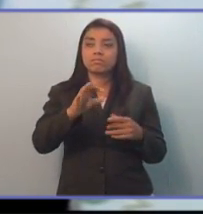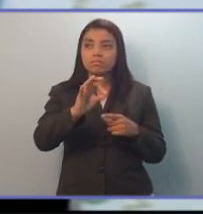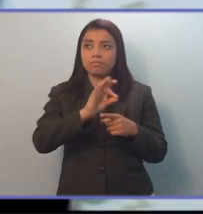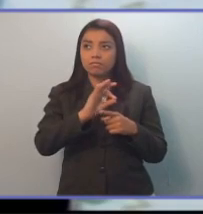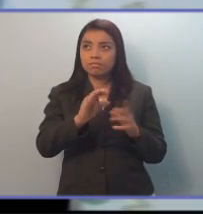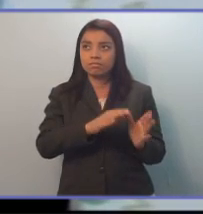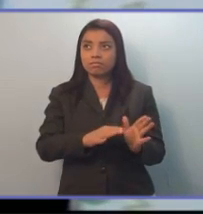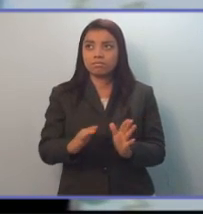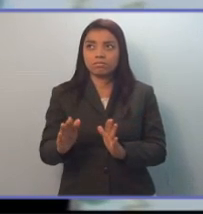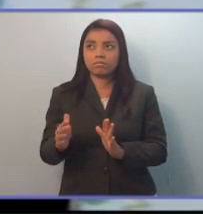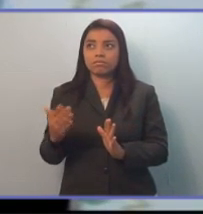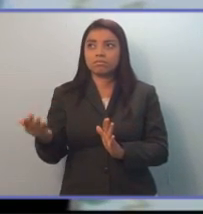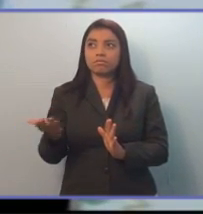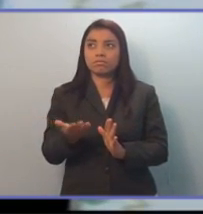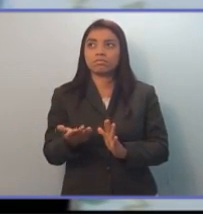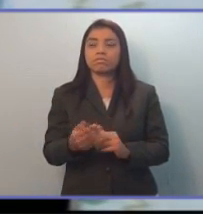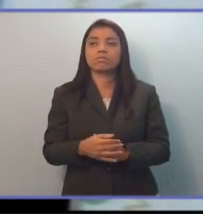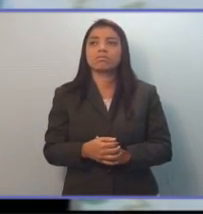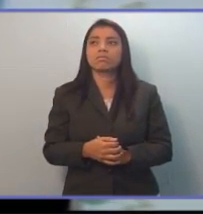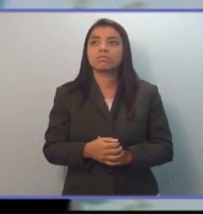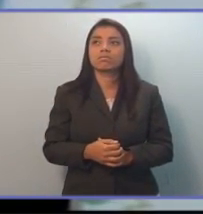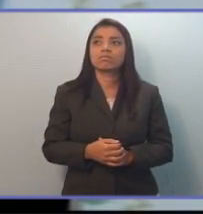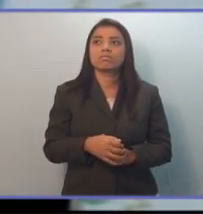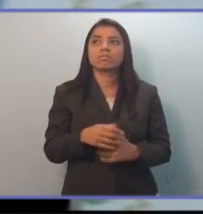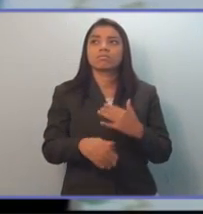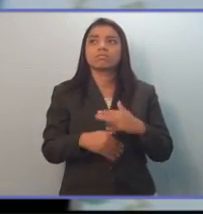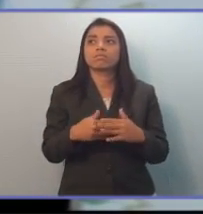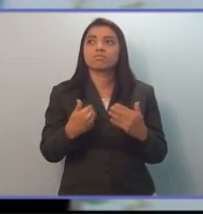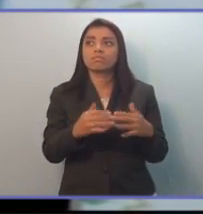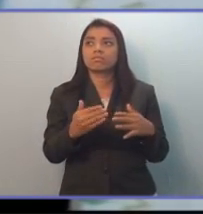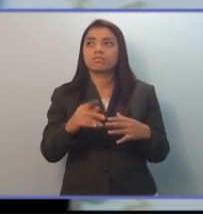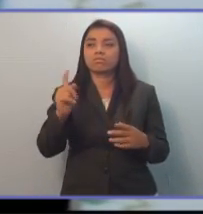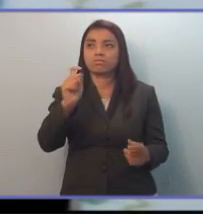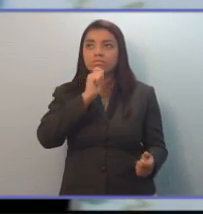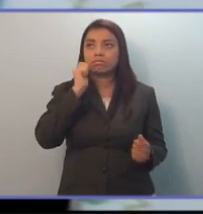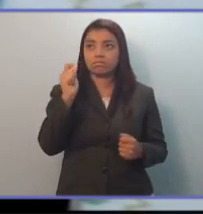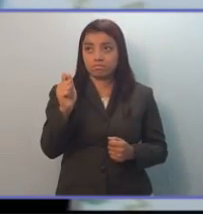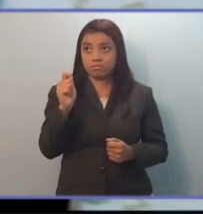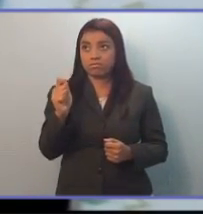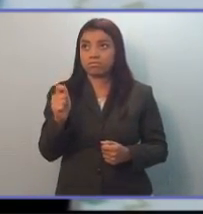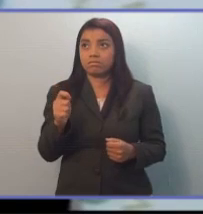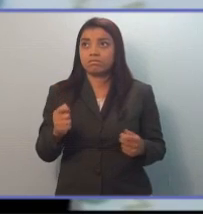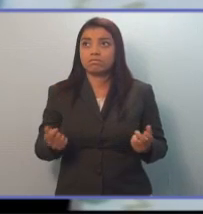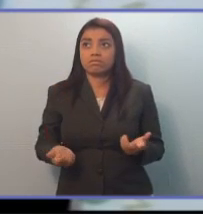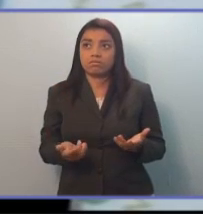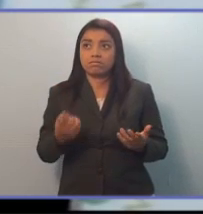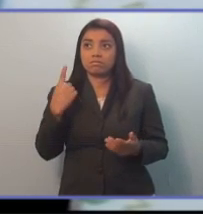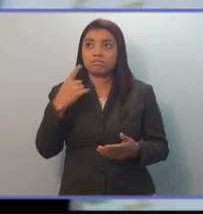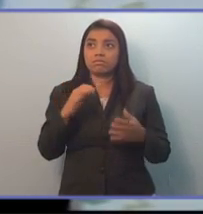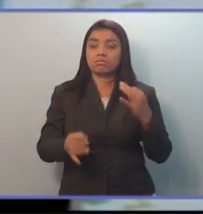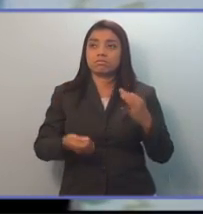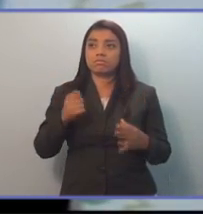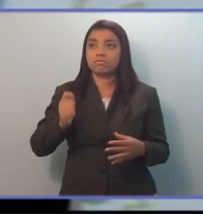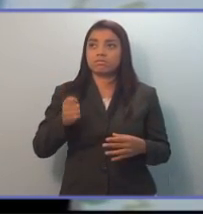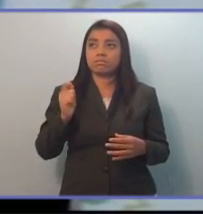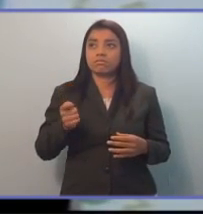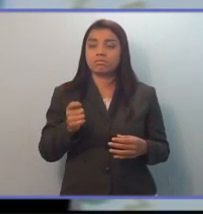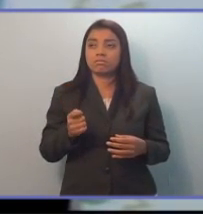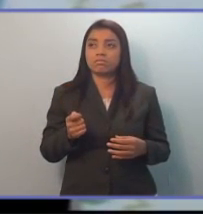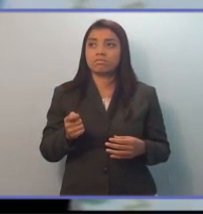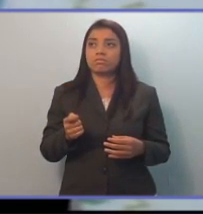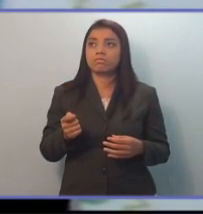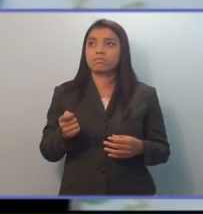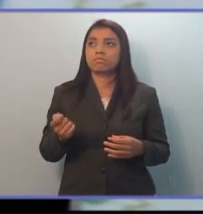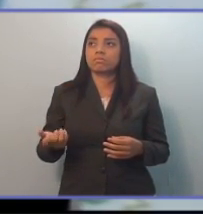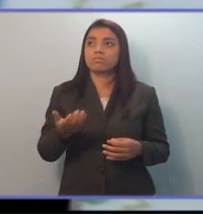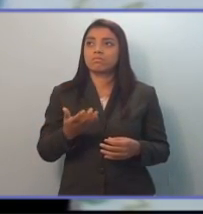fundamentadas. A causa de eso, pues han recibido múltiples denuncias. O sea, entonces, el juez, cuando combate la corrupción,